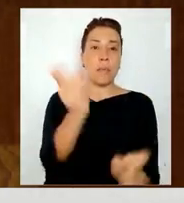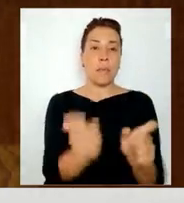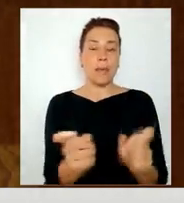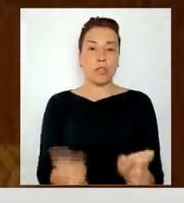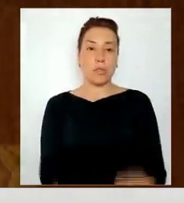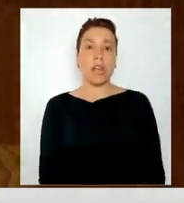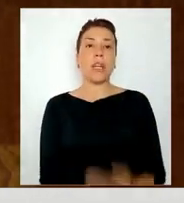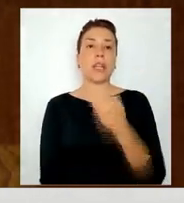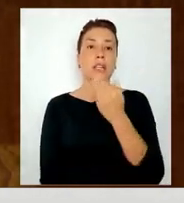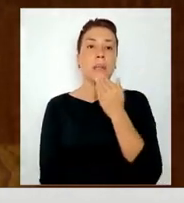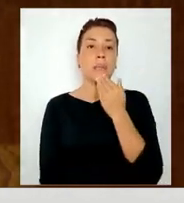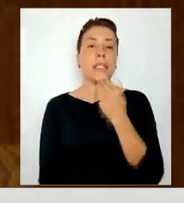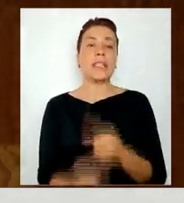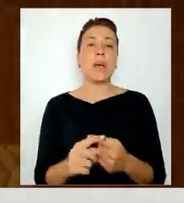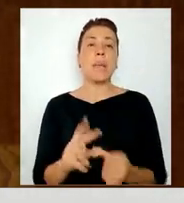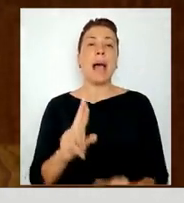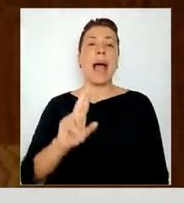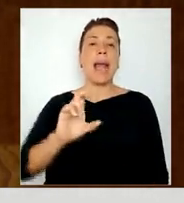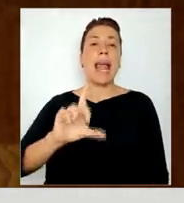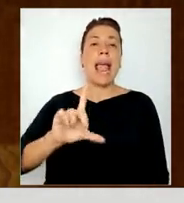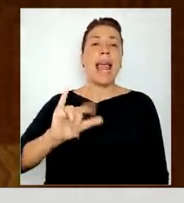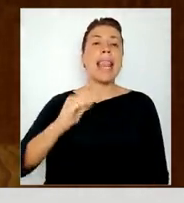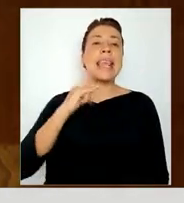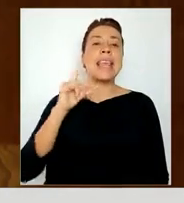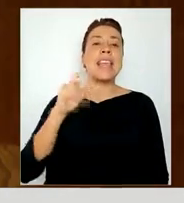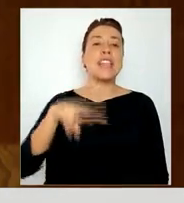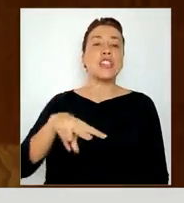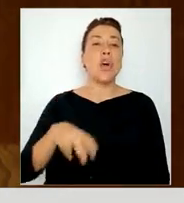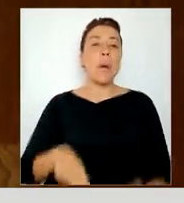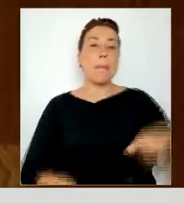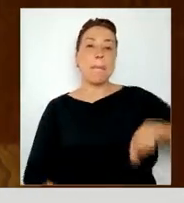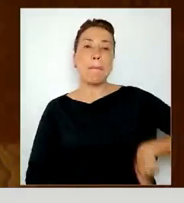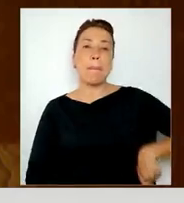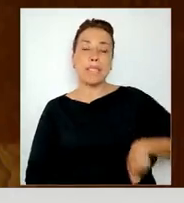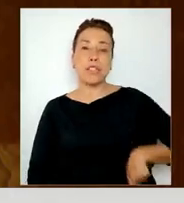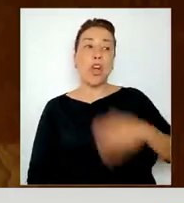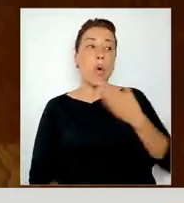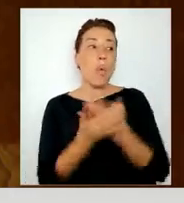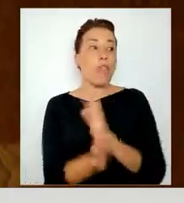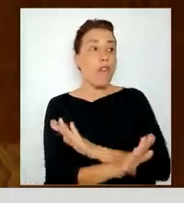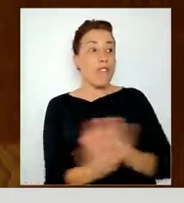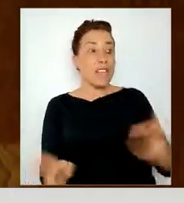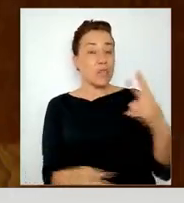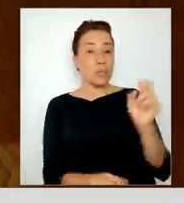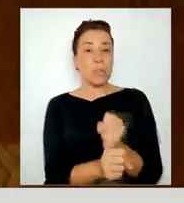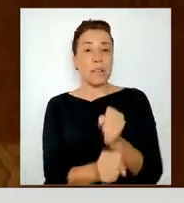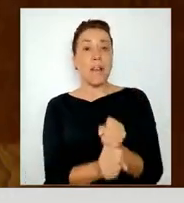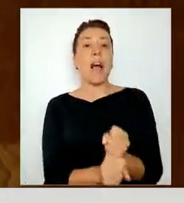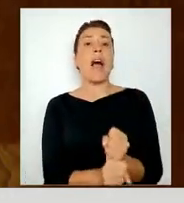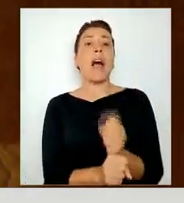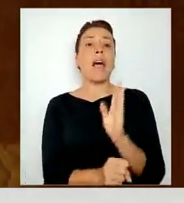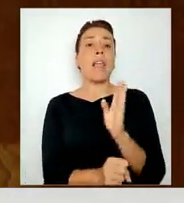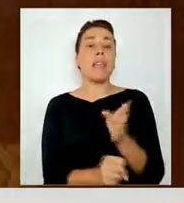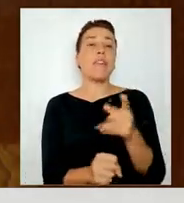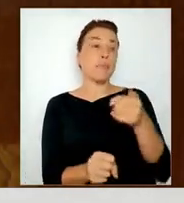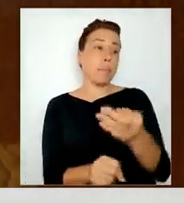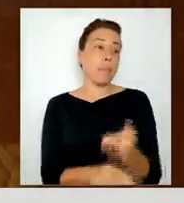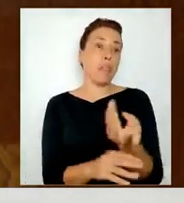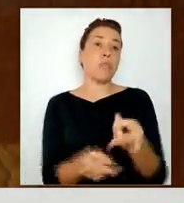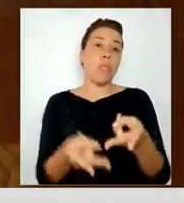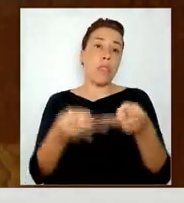de pensiones de personal convocado y que al finalizar sus funciones tendrá ese derecho Por una única